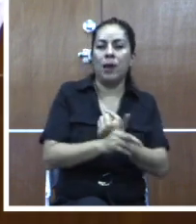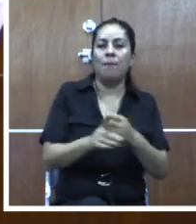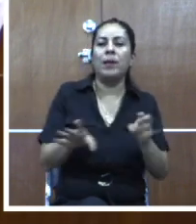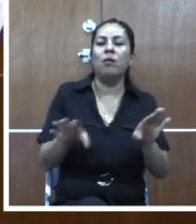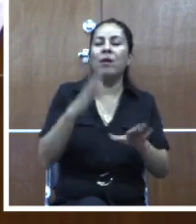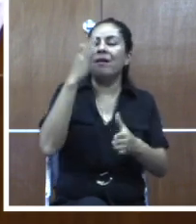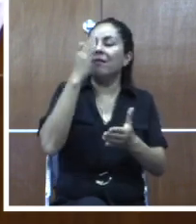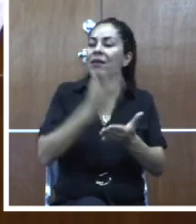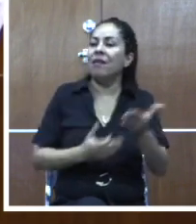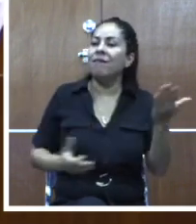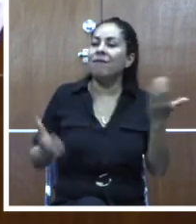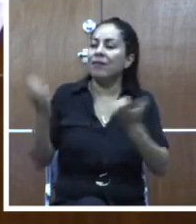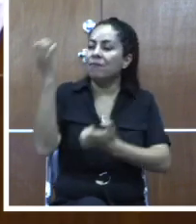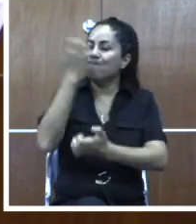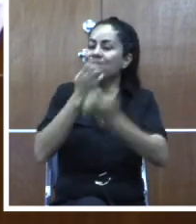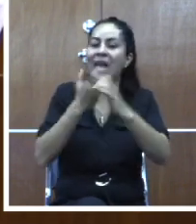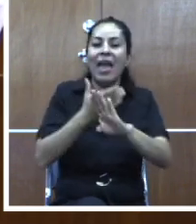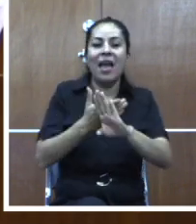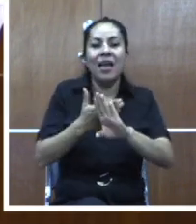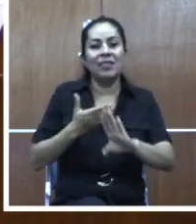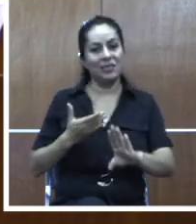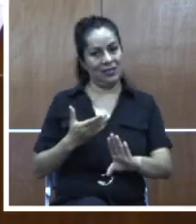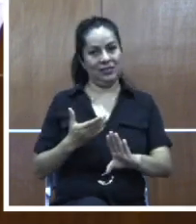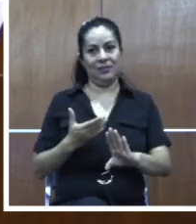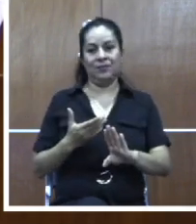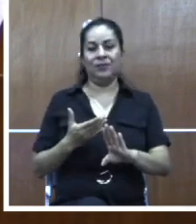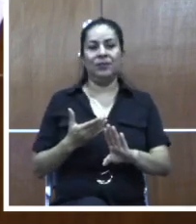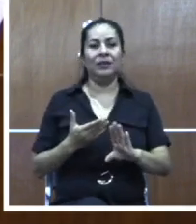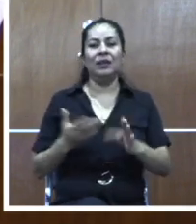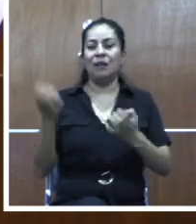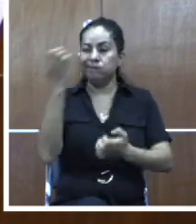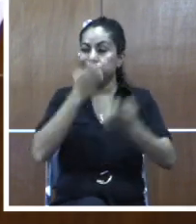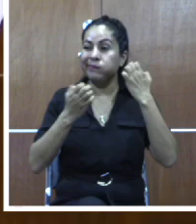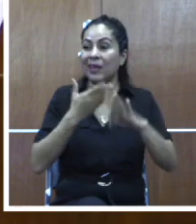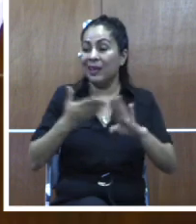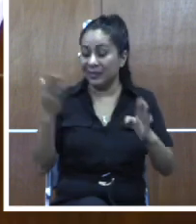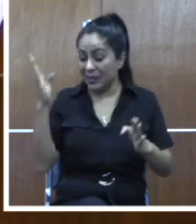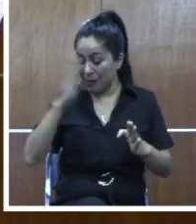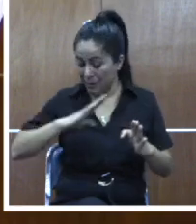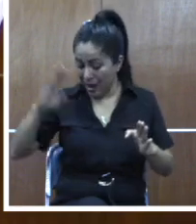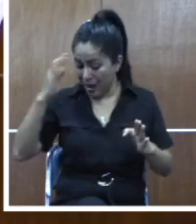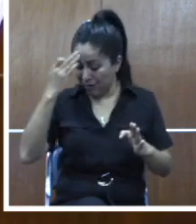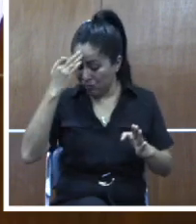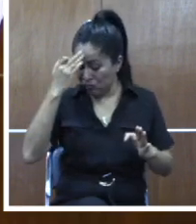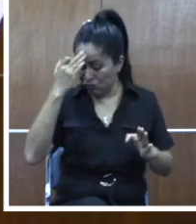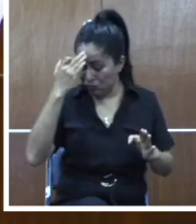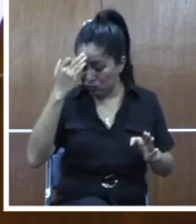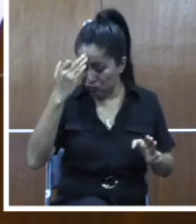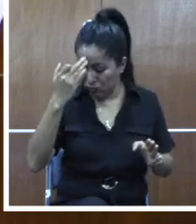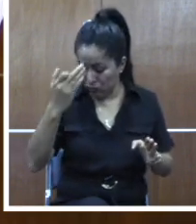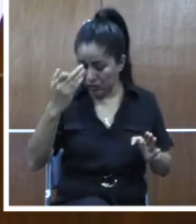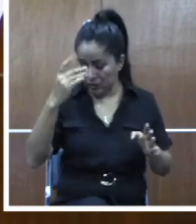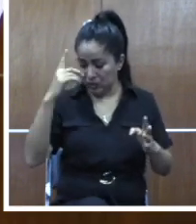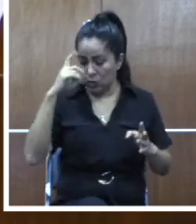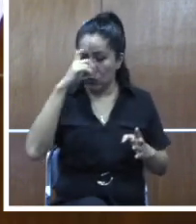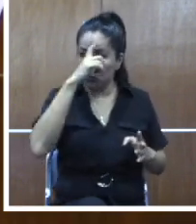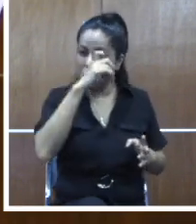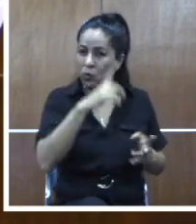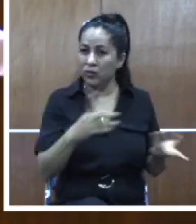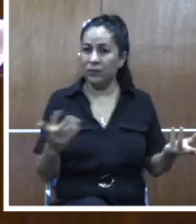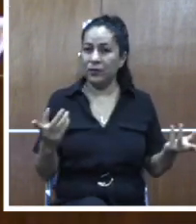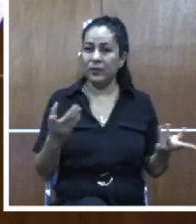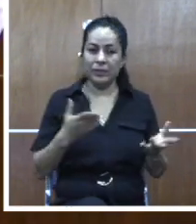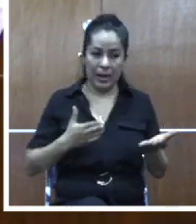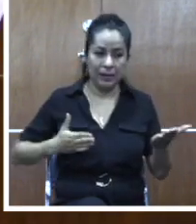la falta del diagnóstico oportuno. Los diagnósticos incorrectos o tardíos son las dificultades para acceder